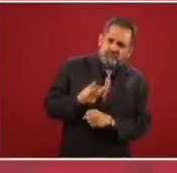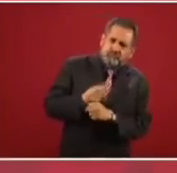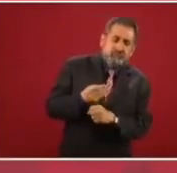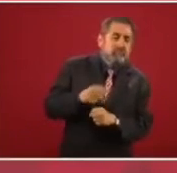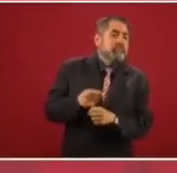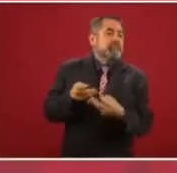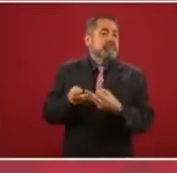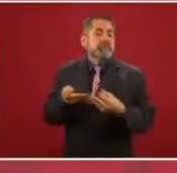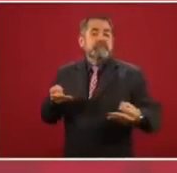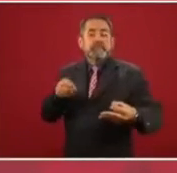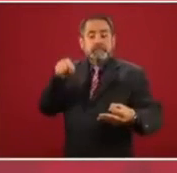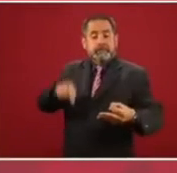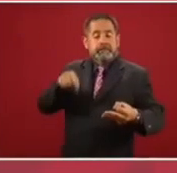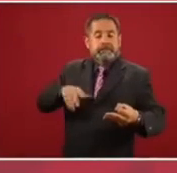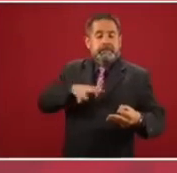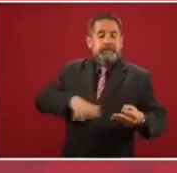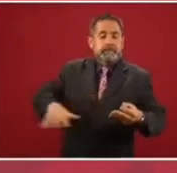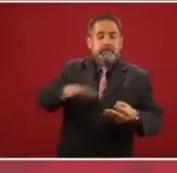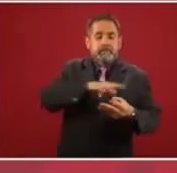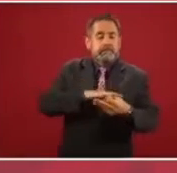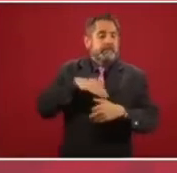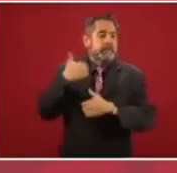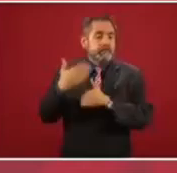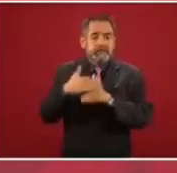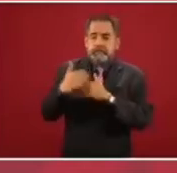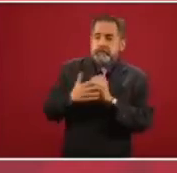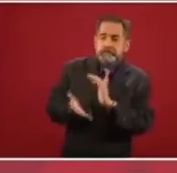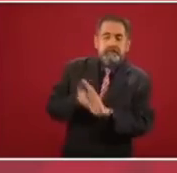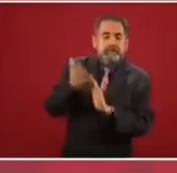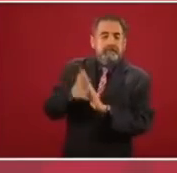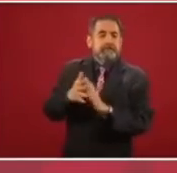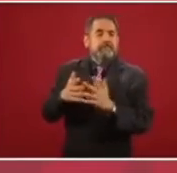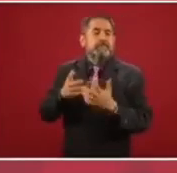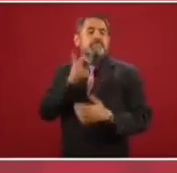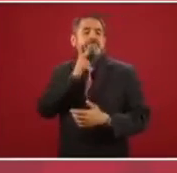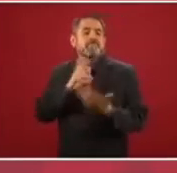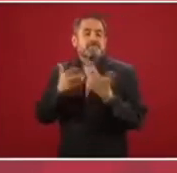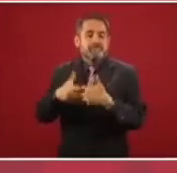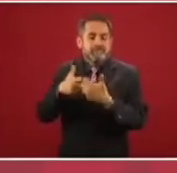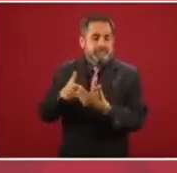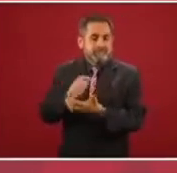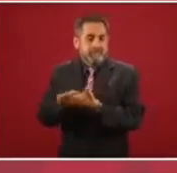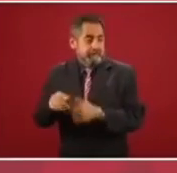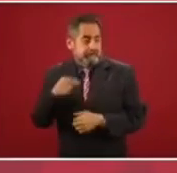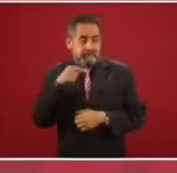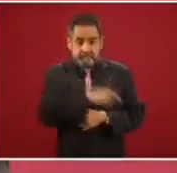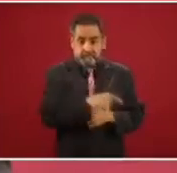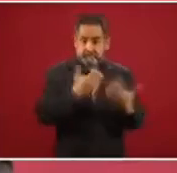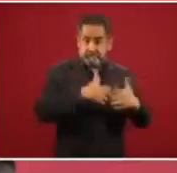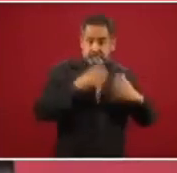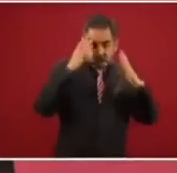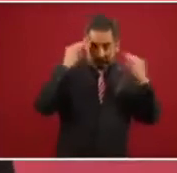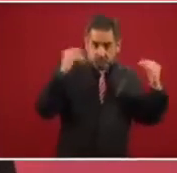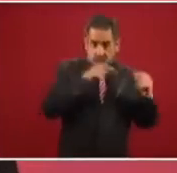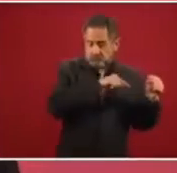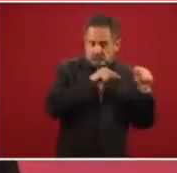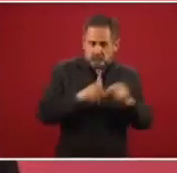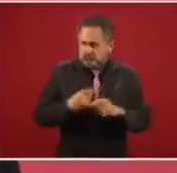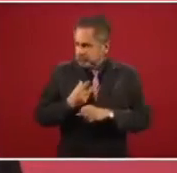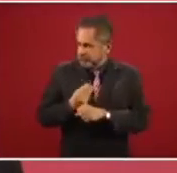terrenos donde se va a construir la refinería que en marzo termina de acuerdo al